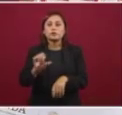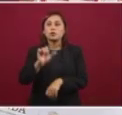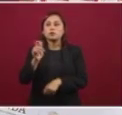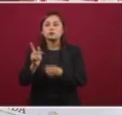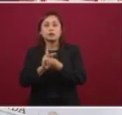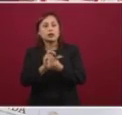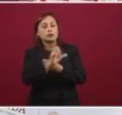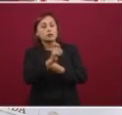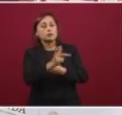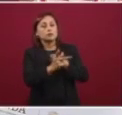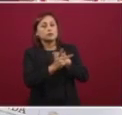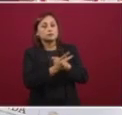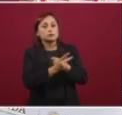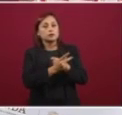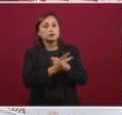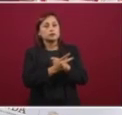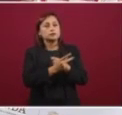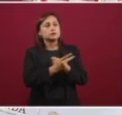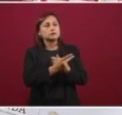mándamelo.